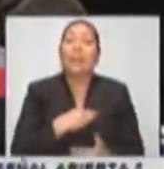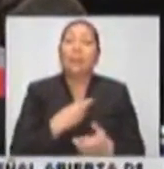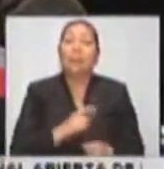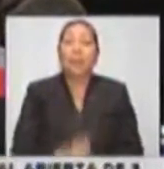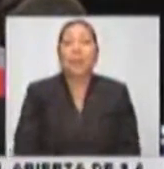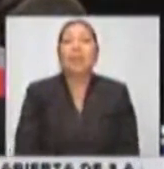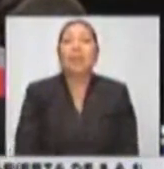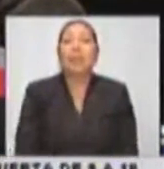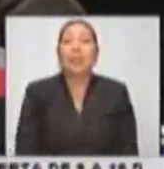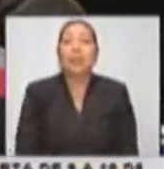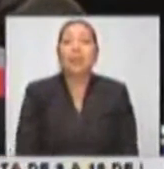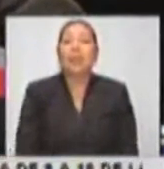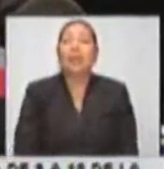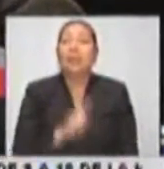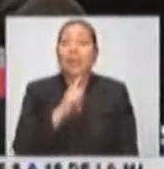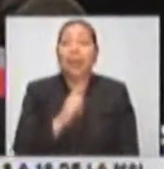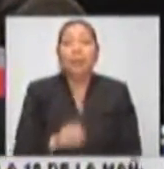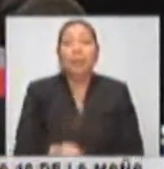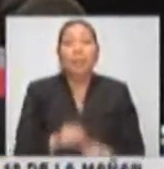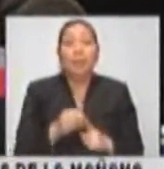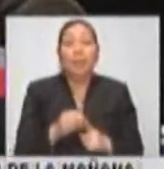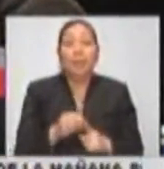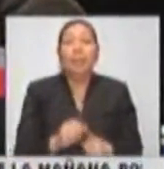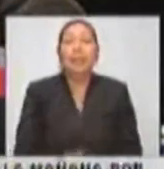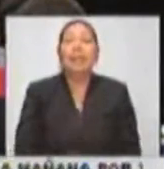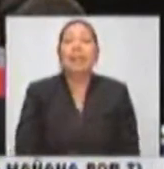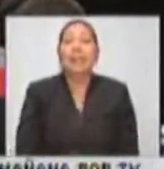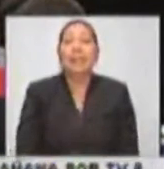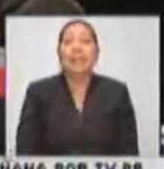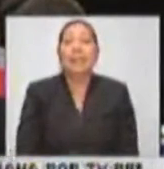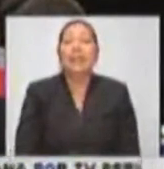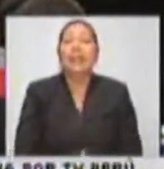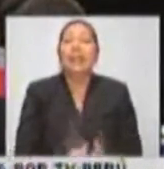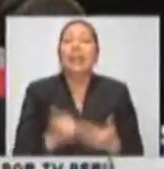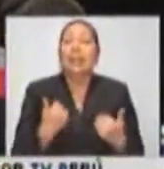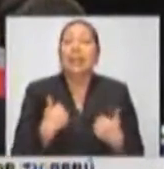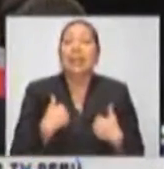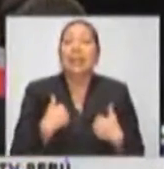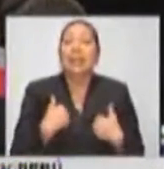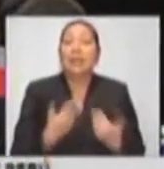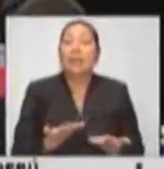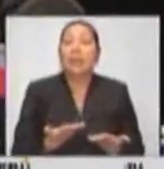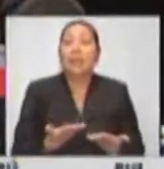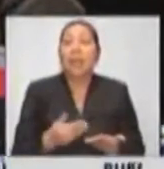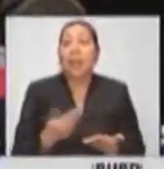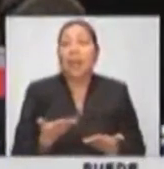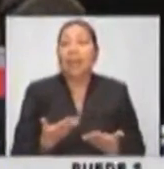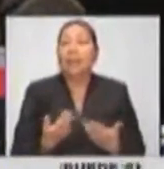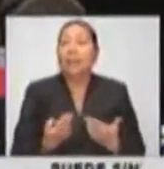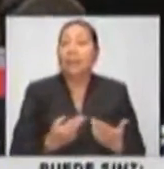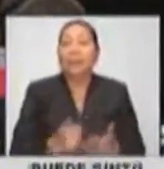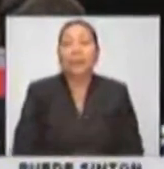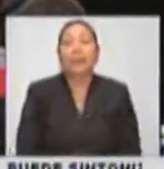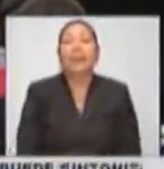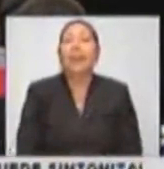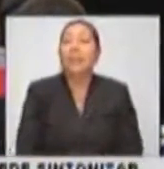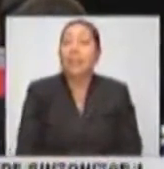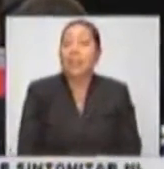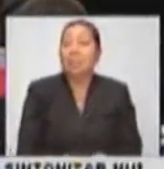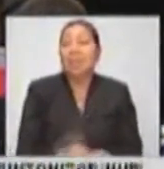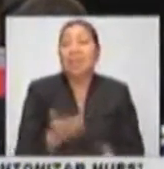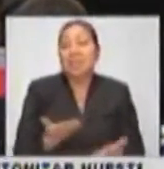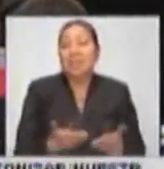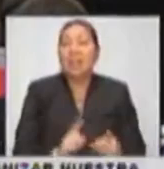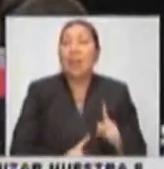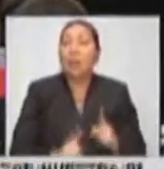público que está principalmente dedicado. Lo que les digo también es que todavía aún ahí requerimos también atención, quizá